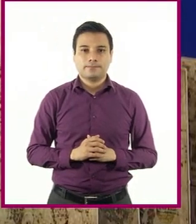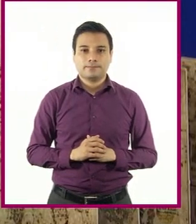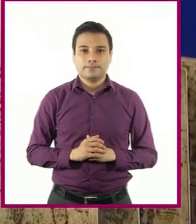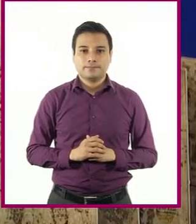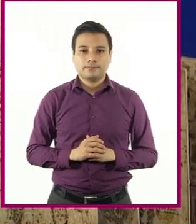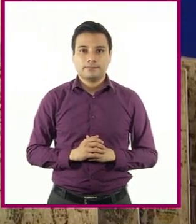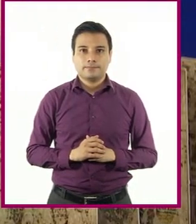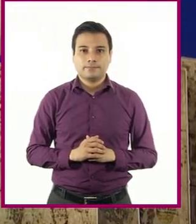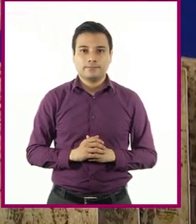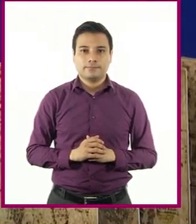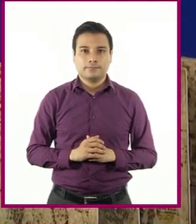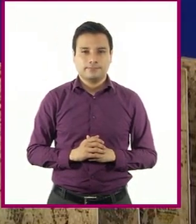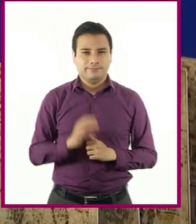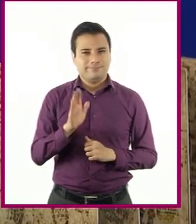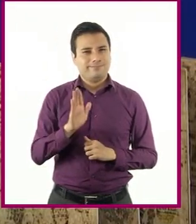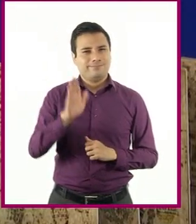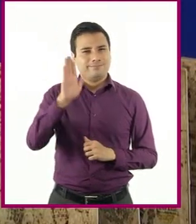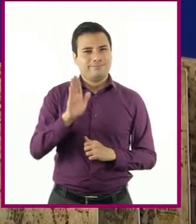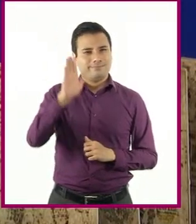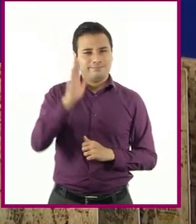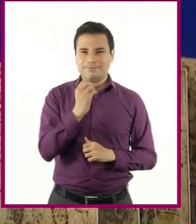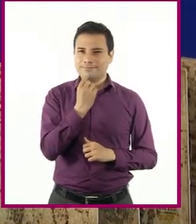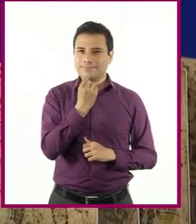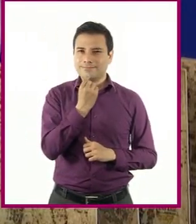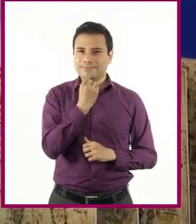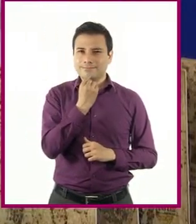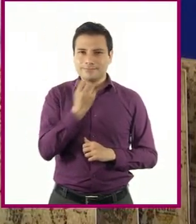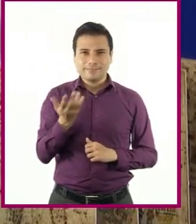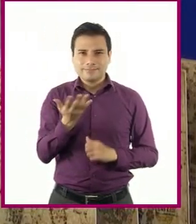Parece un cómic hecho por niños.